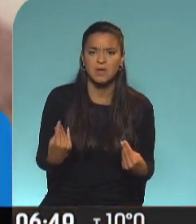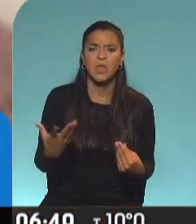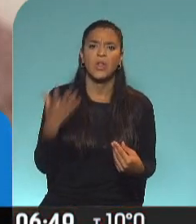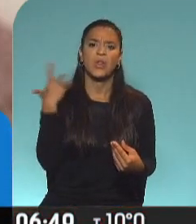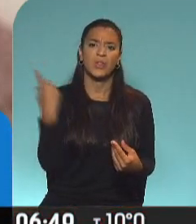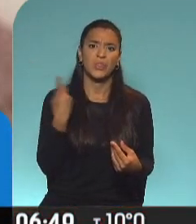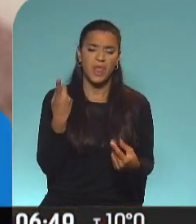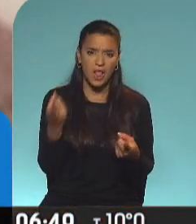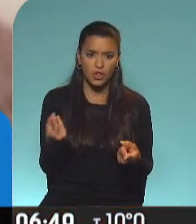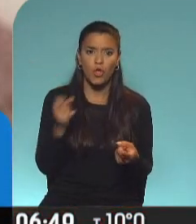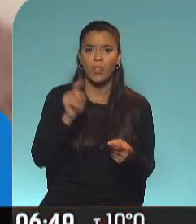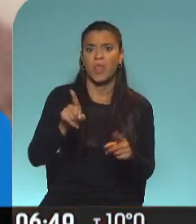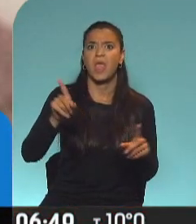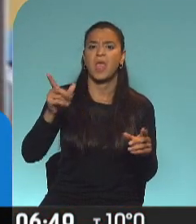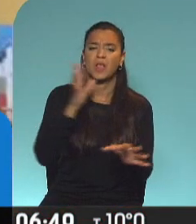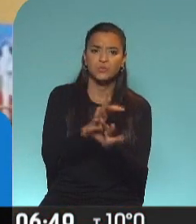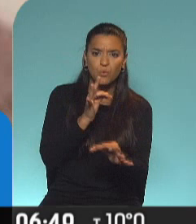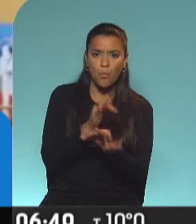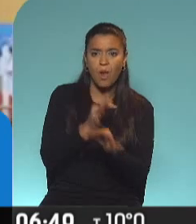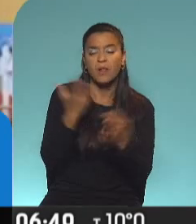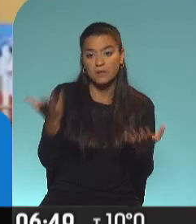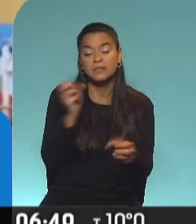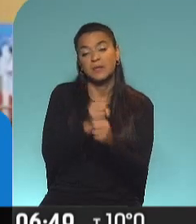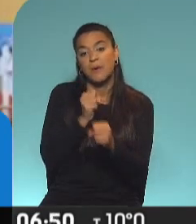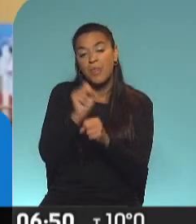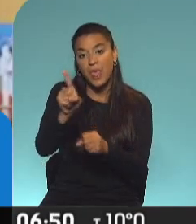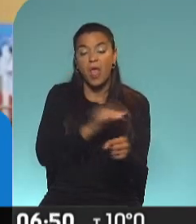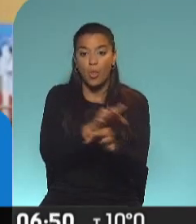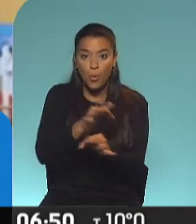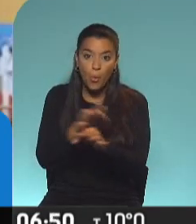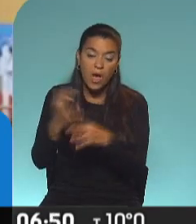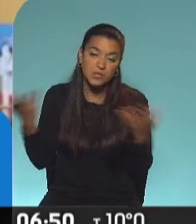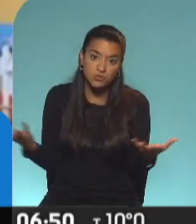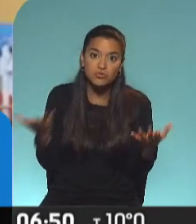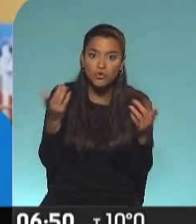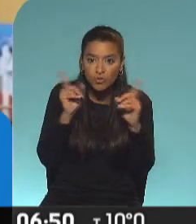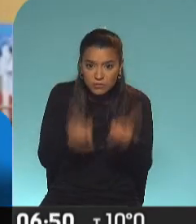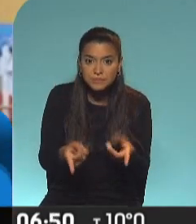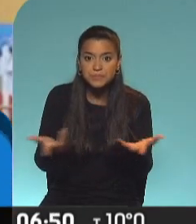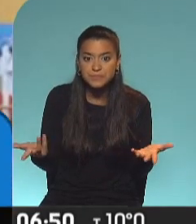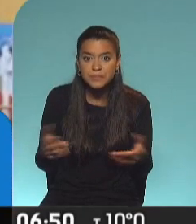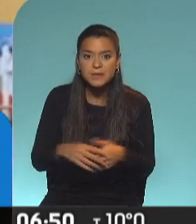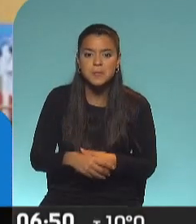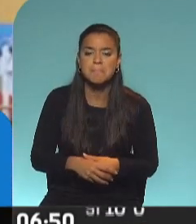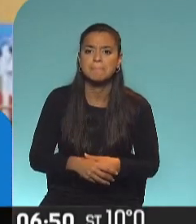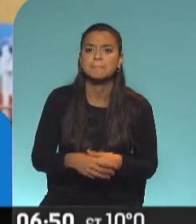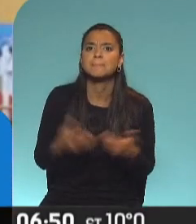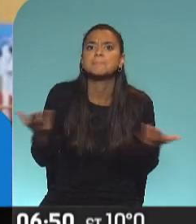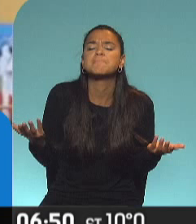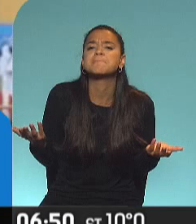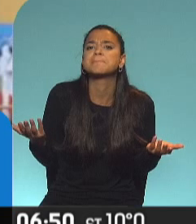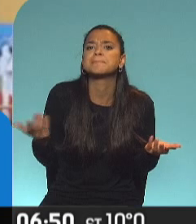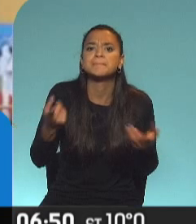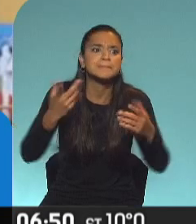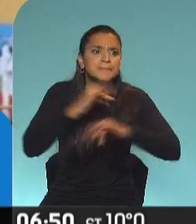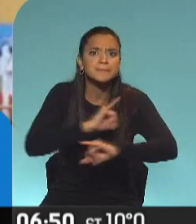directora de escuela, esta, bueno, trabajadora de la educación, en definitiva también, no hay argumento,